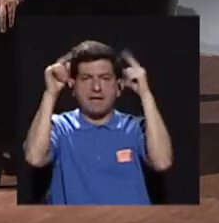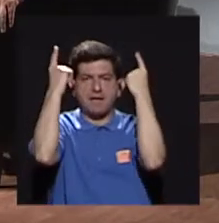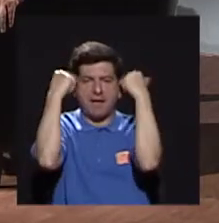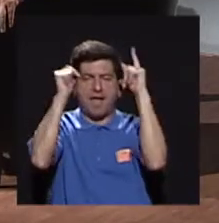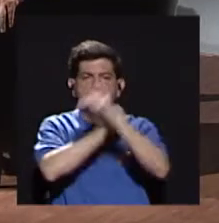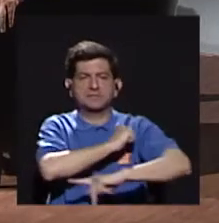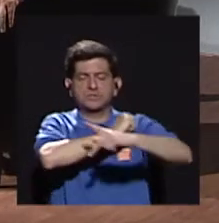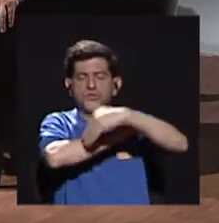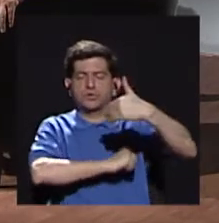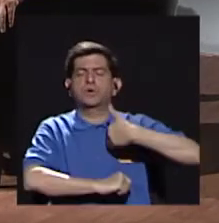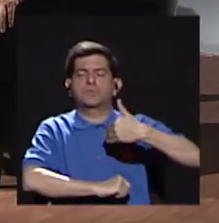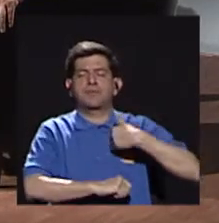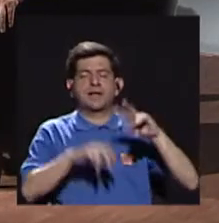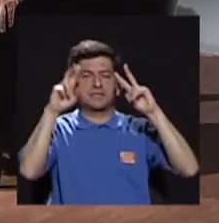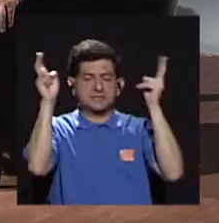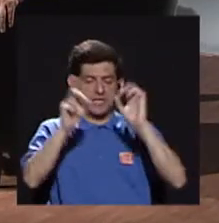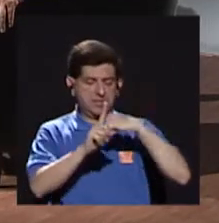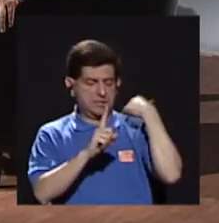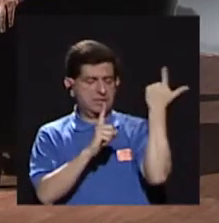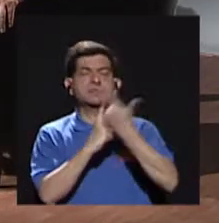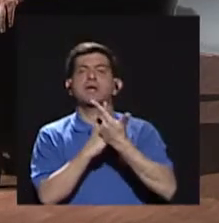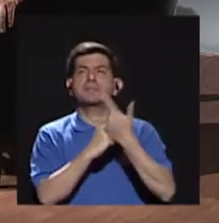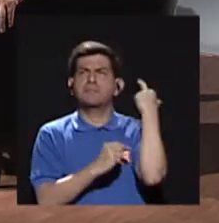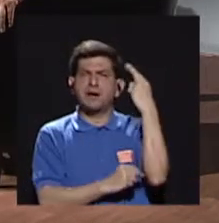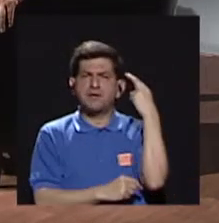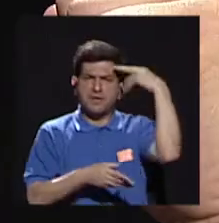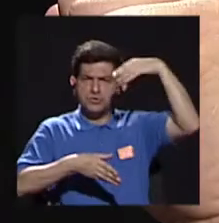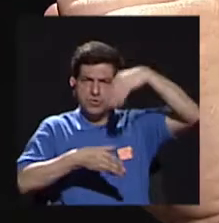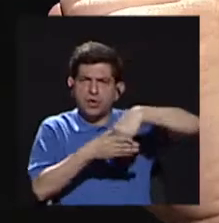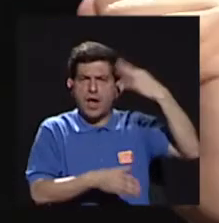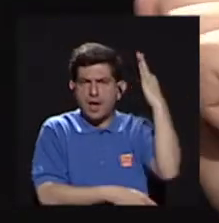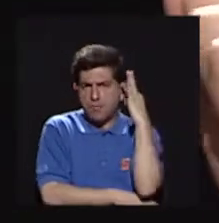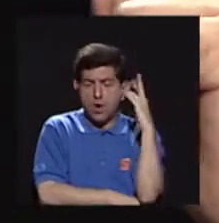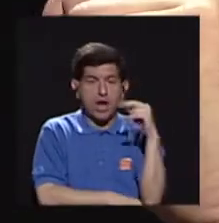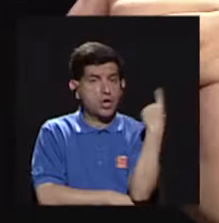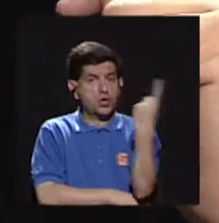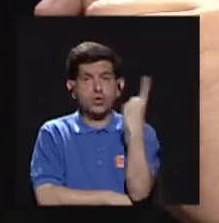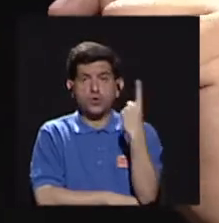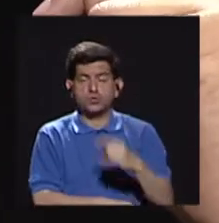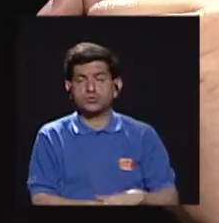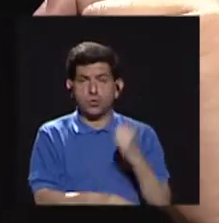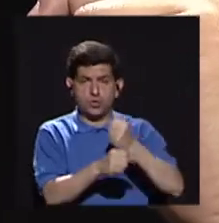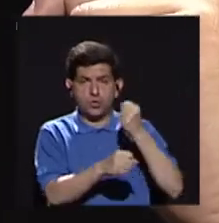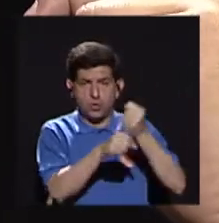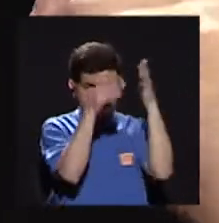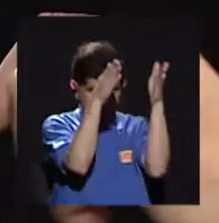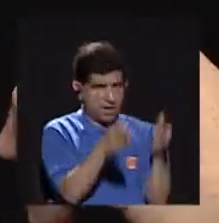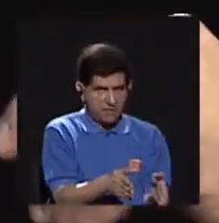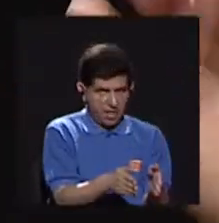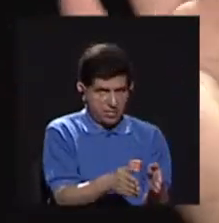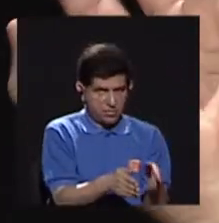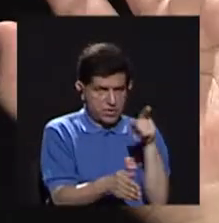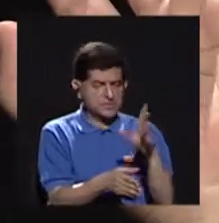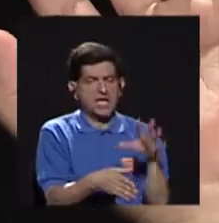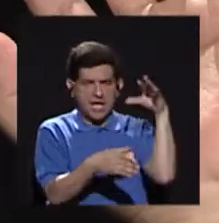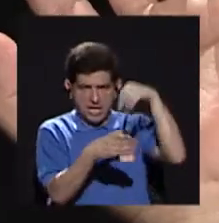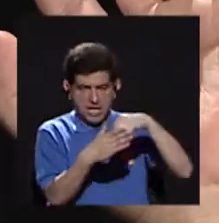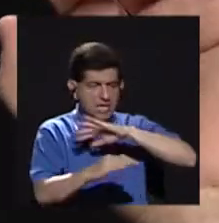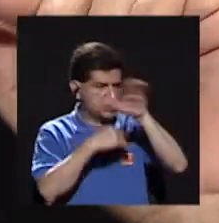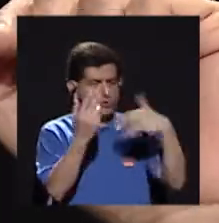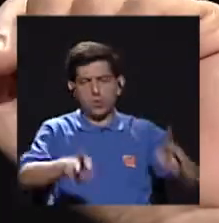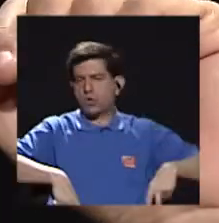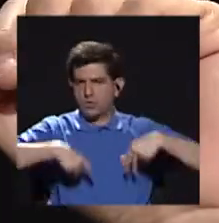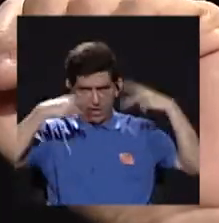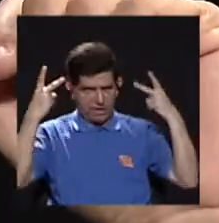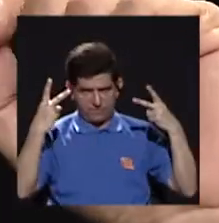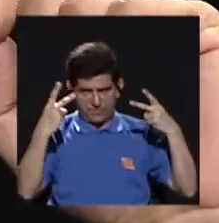ha alcanzado en materia social la incorporación de las mujeres no solamente a la fuerza de trabajo que han estado incorporadas de toda la vida